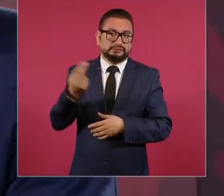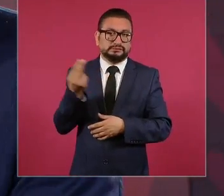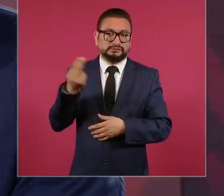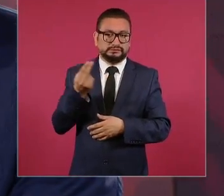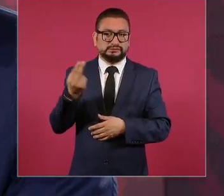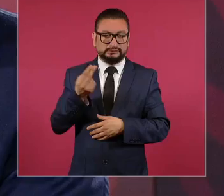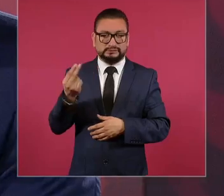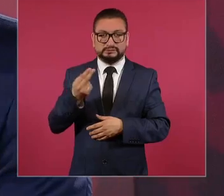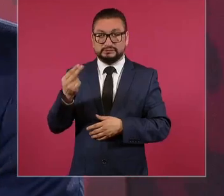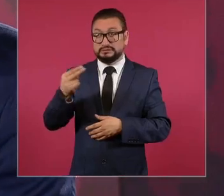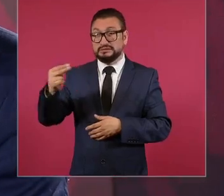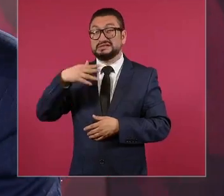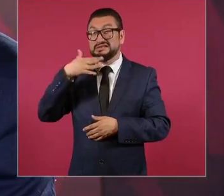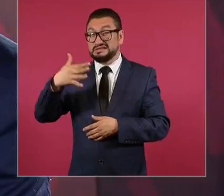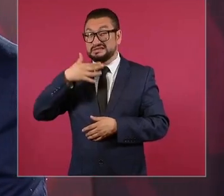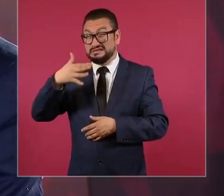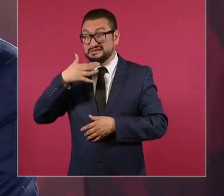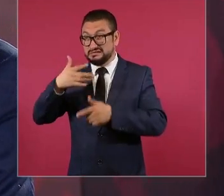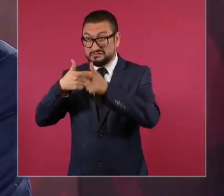de la corrupción.